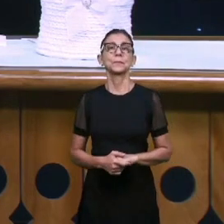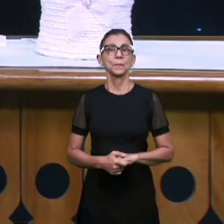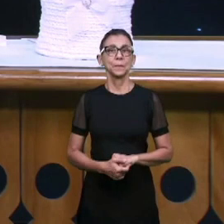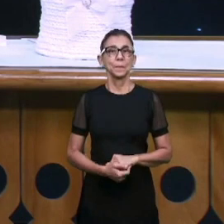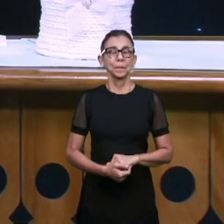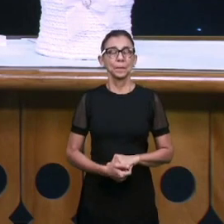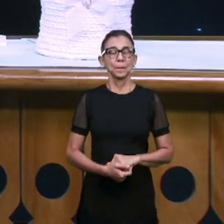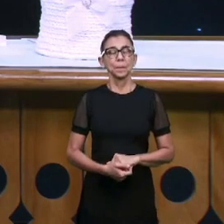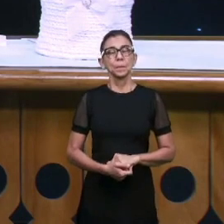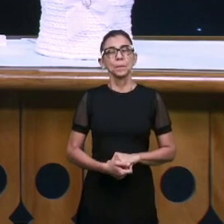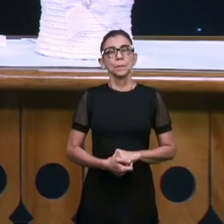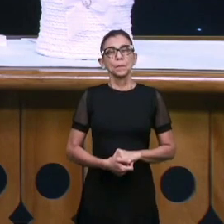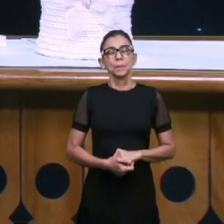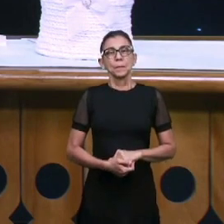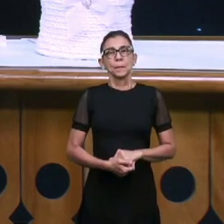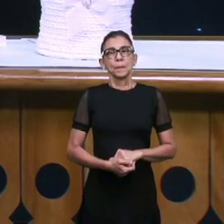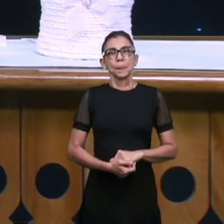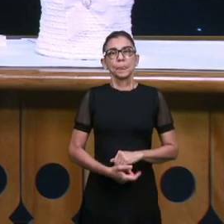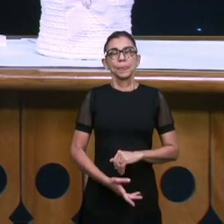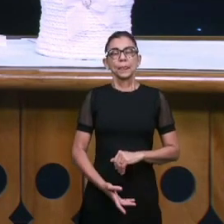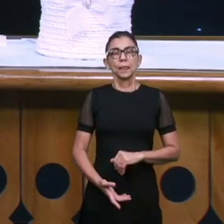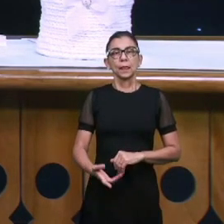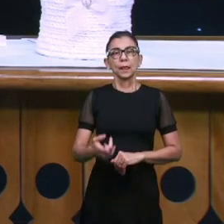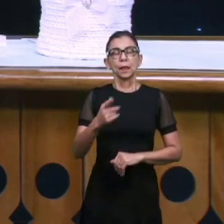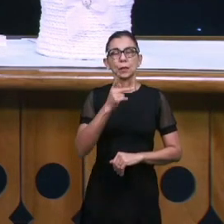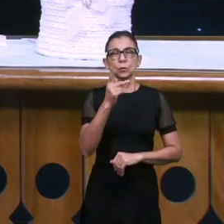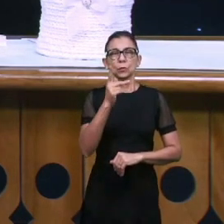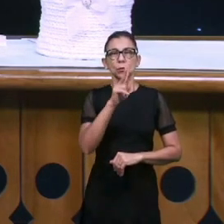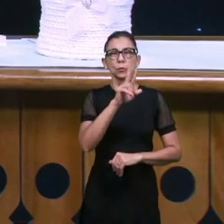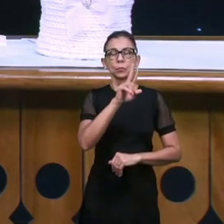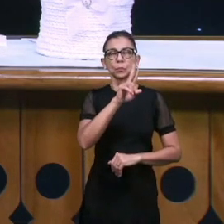Y Él dice, si yo voy a engrandecer el nombre de mi pueblo, el mundo va a ver